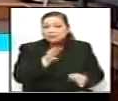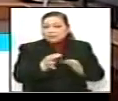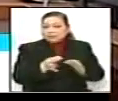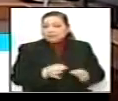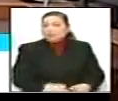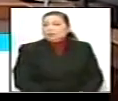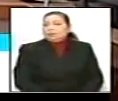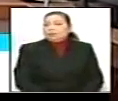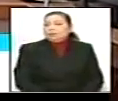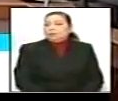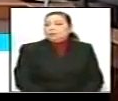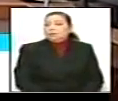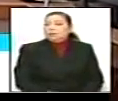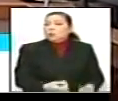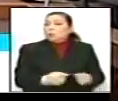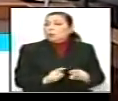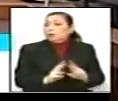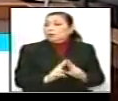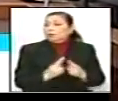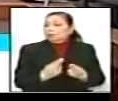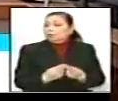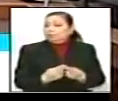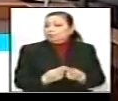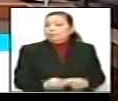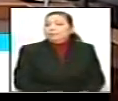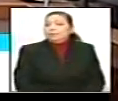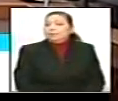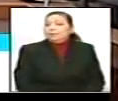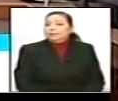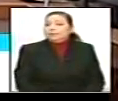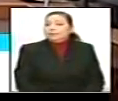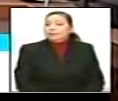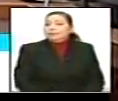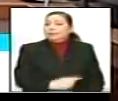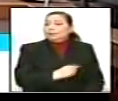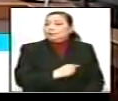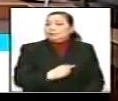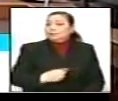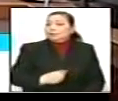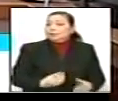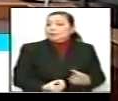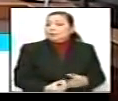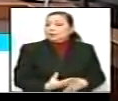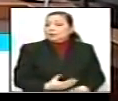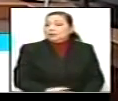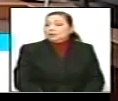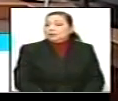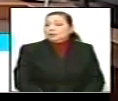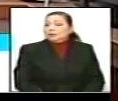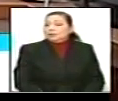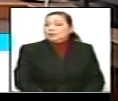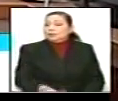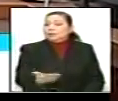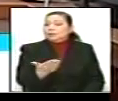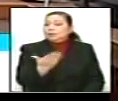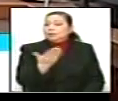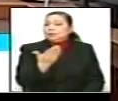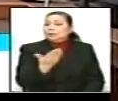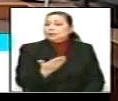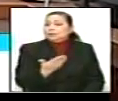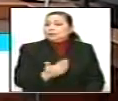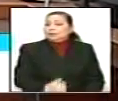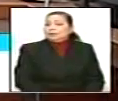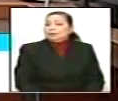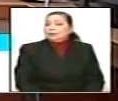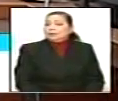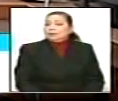lo siguiente. Cuando nos reunimos y nos atendió en la sede del gobierno regional de Arequipa, nosotros solicitamos